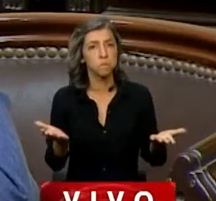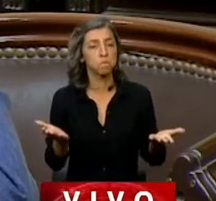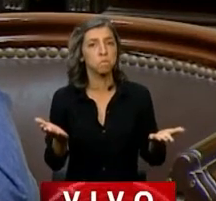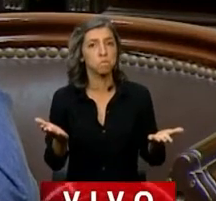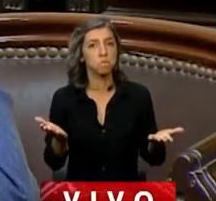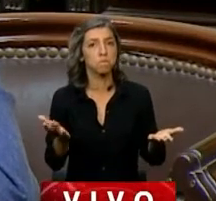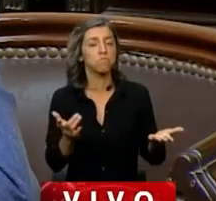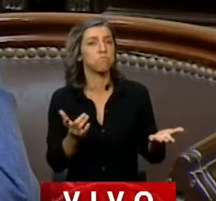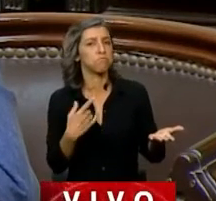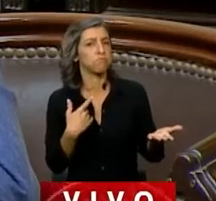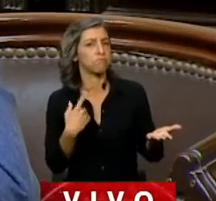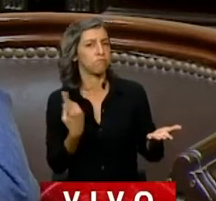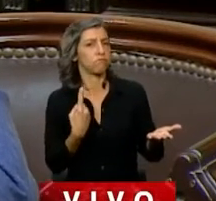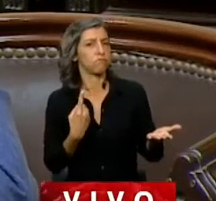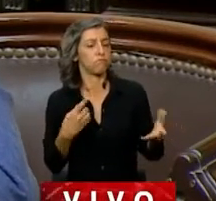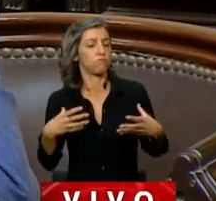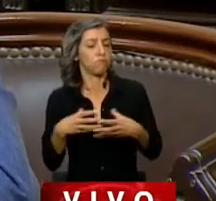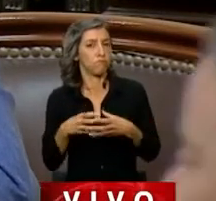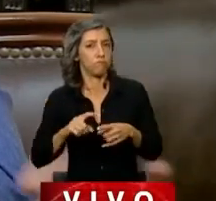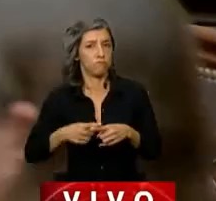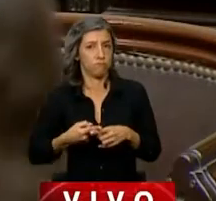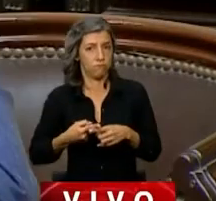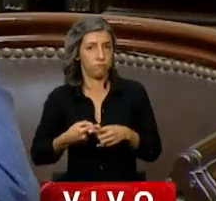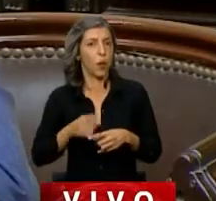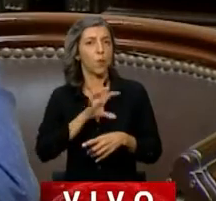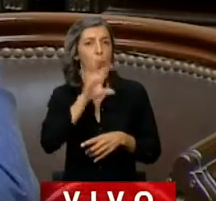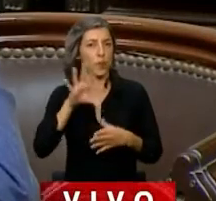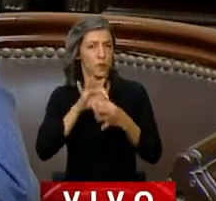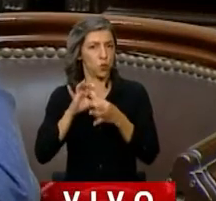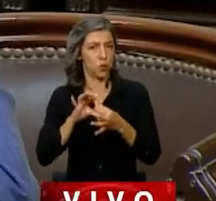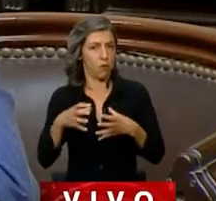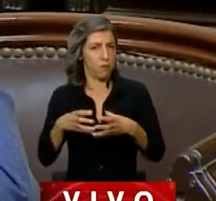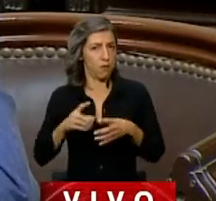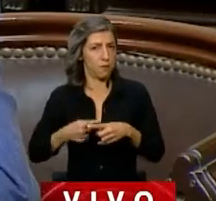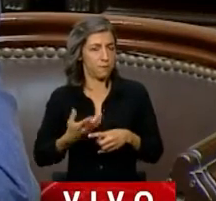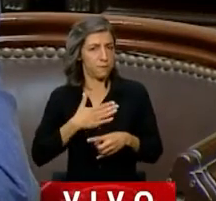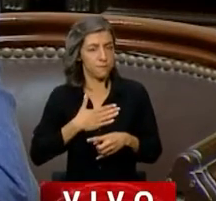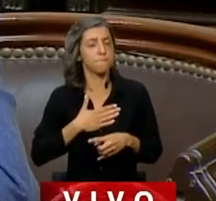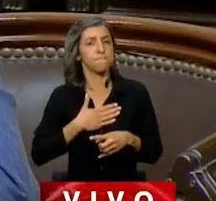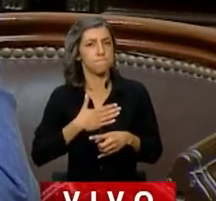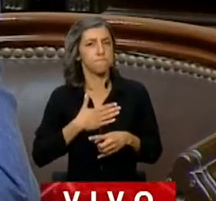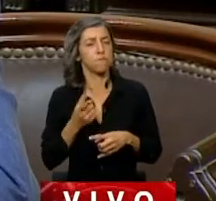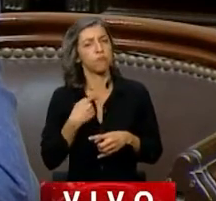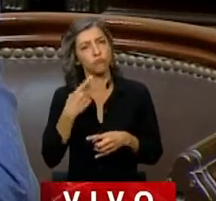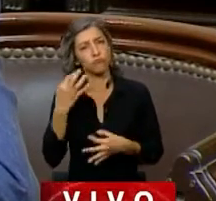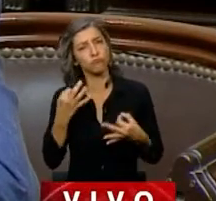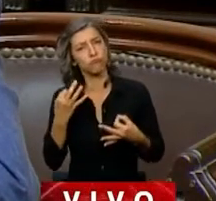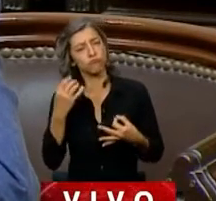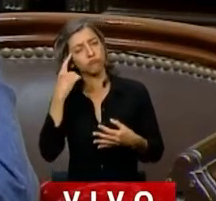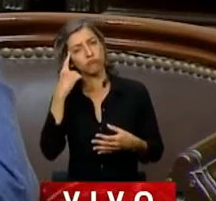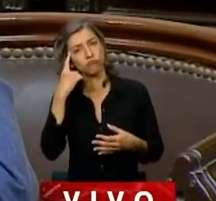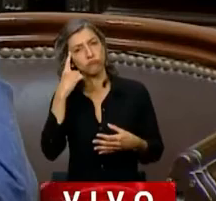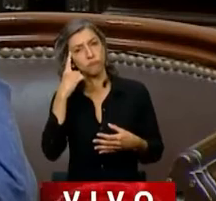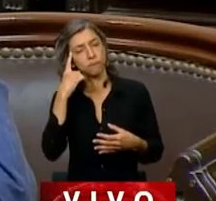Evidentemente, desde nuestro interbloque Provincias Unidas, estuvimos analizando que esto de